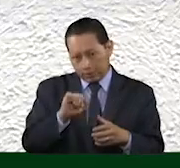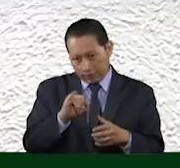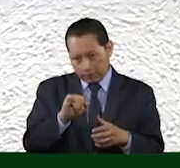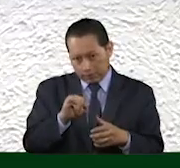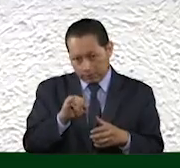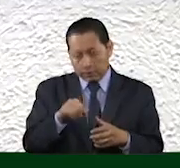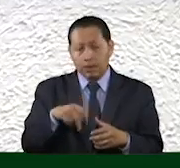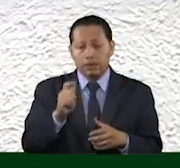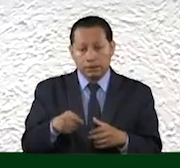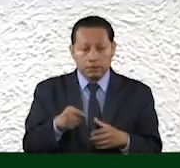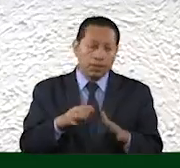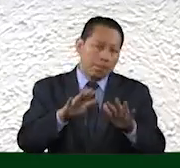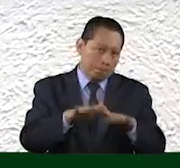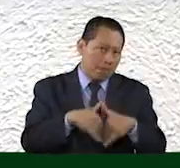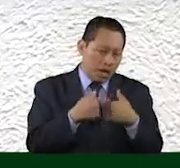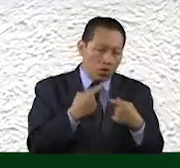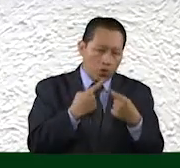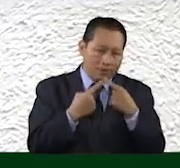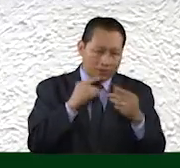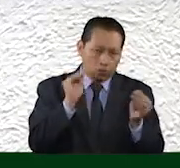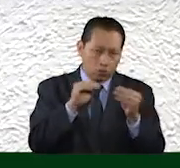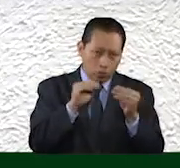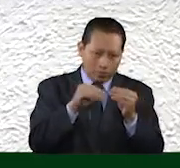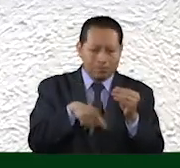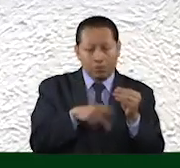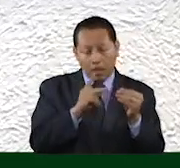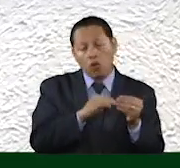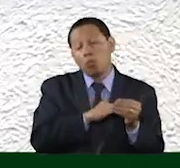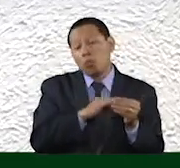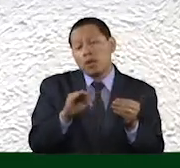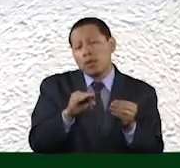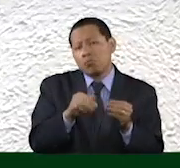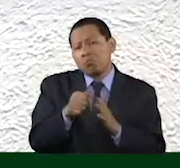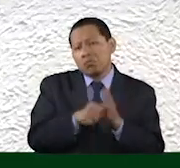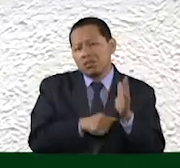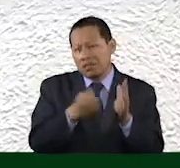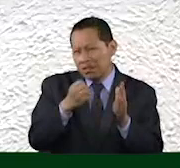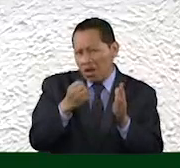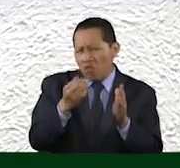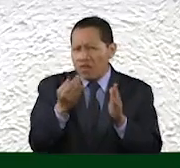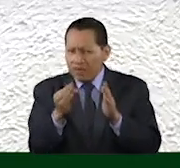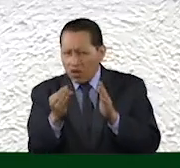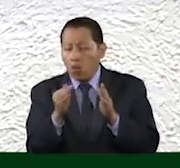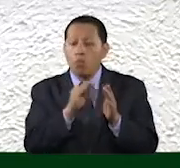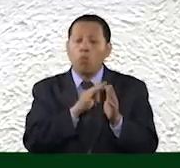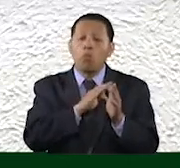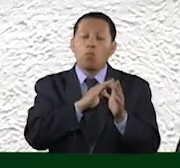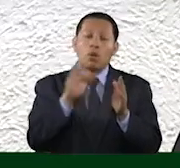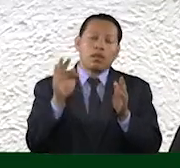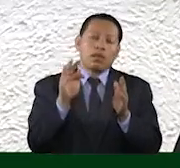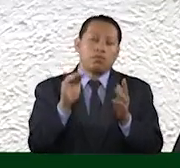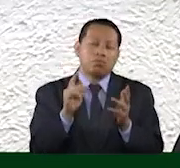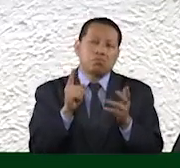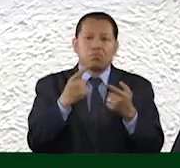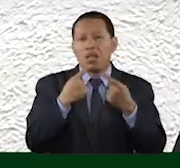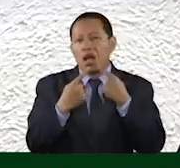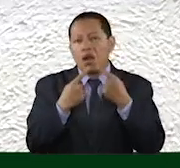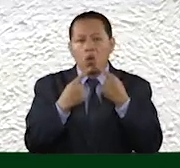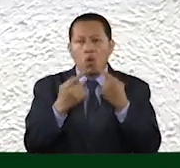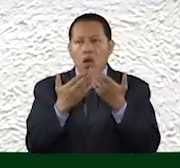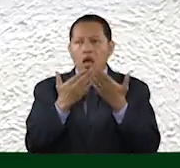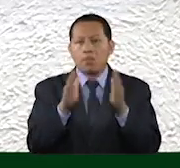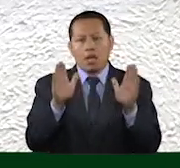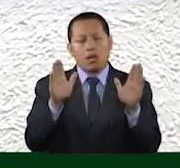la discusión en el pleno Pero puede haber en el mes de enero en el mes de febrero Pues un diálogo